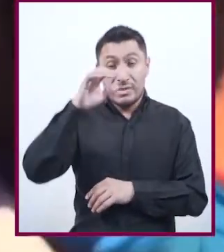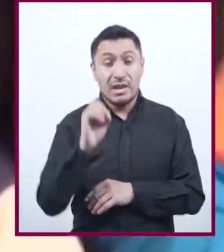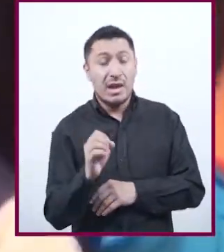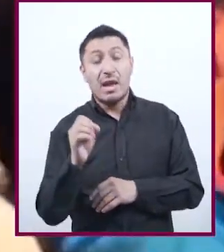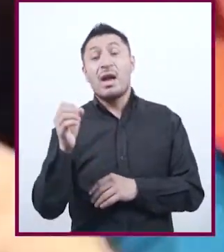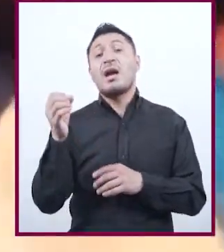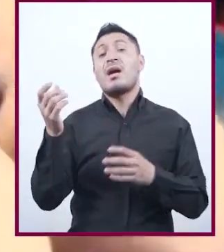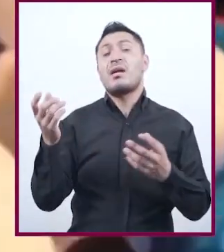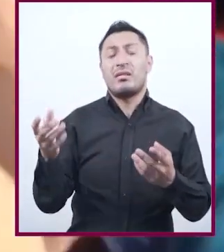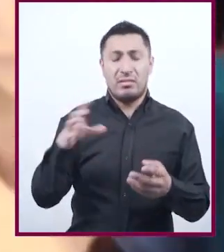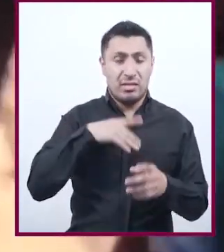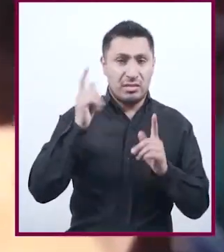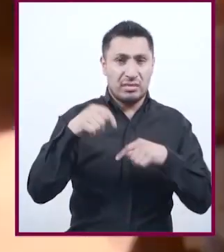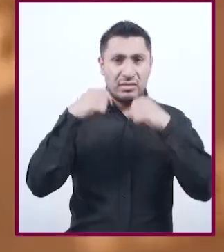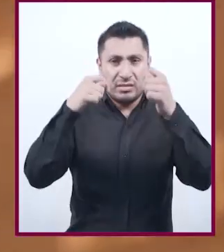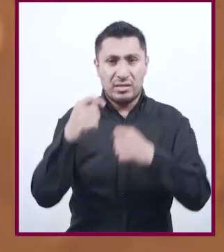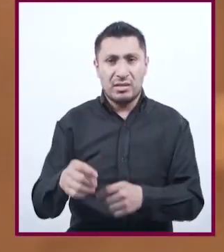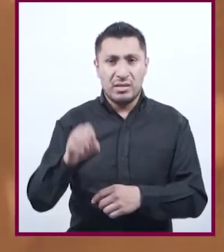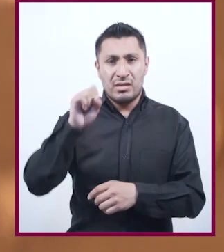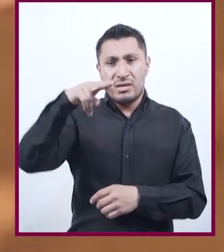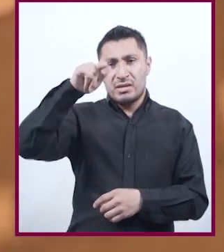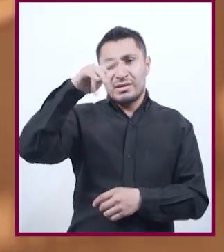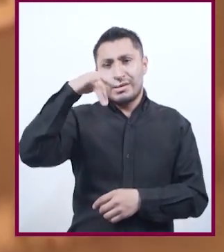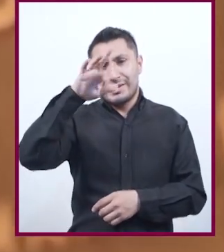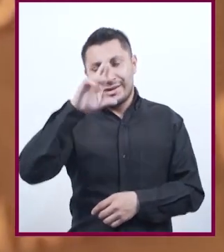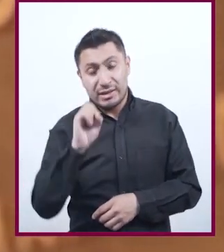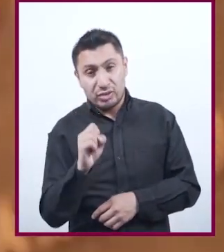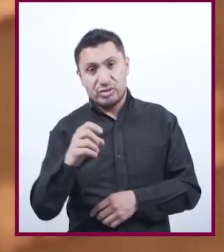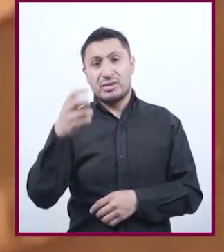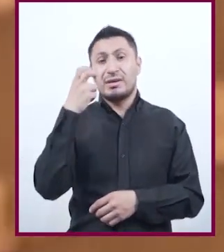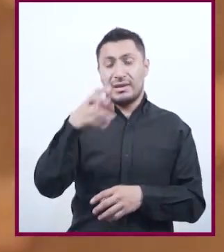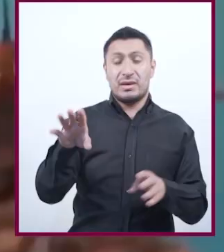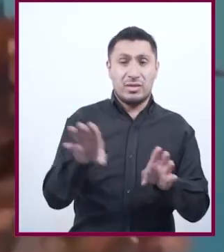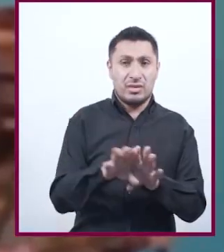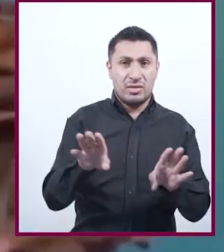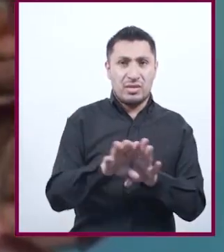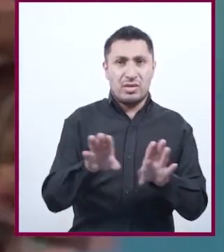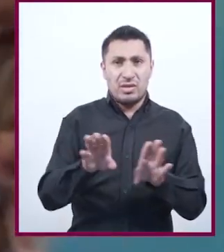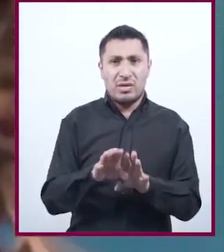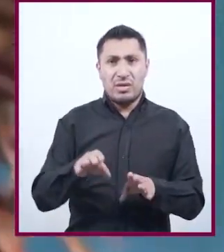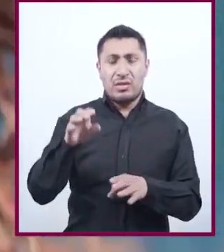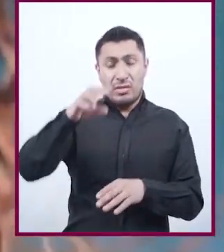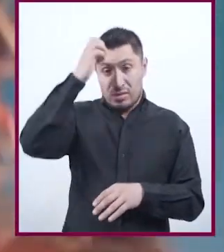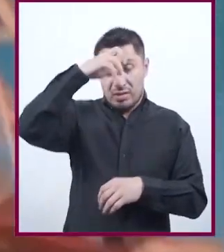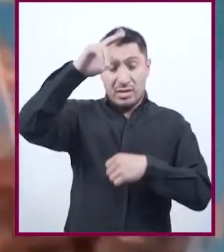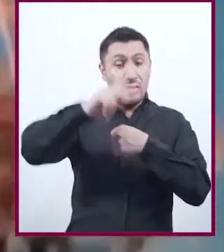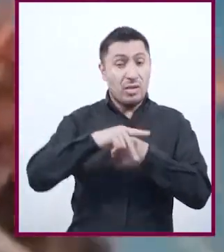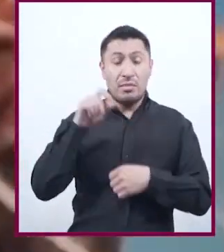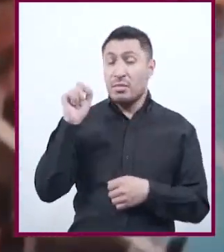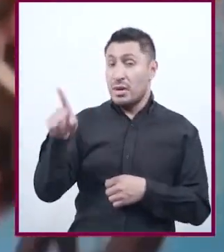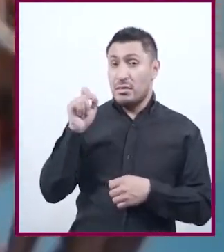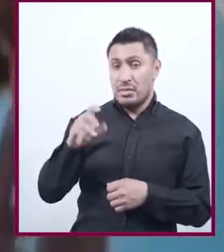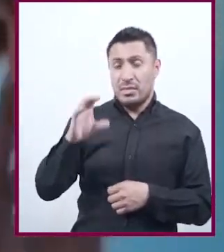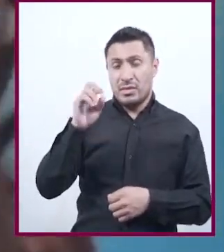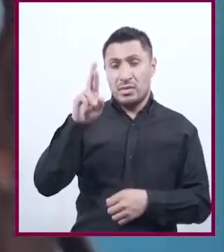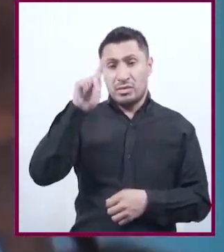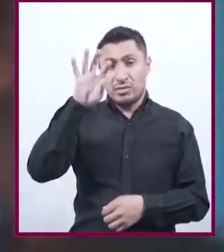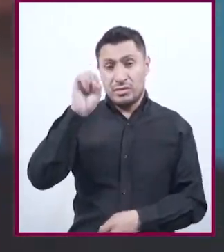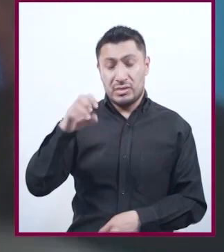santiagueros, que eso viene de Europa y que el mismo Cortés trajo, ¿no? No hay que olvidar que